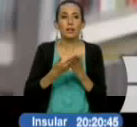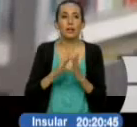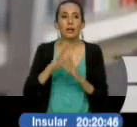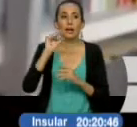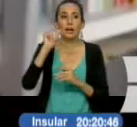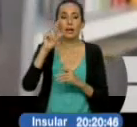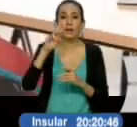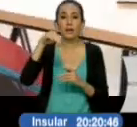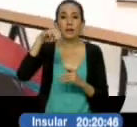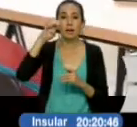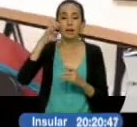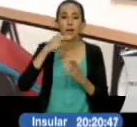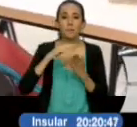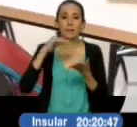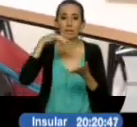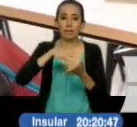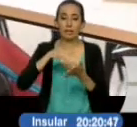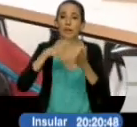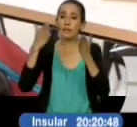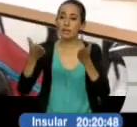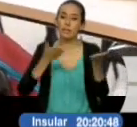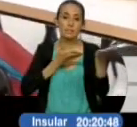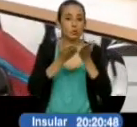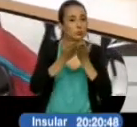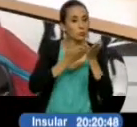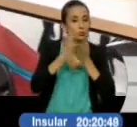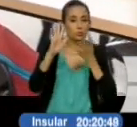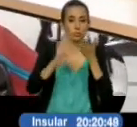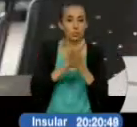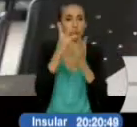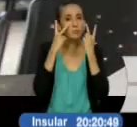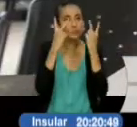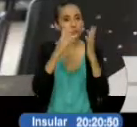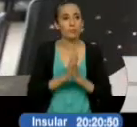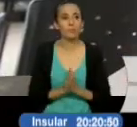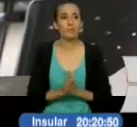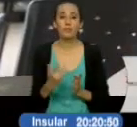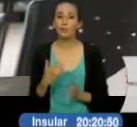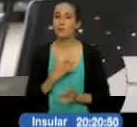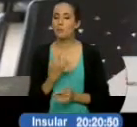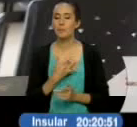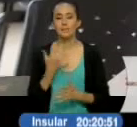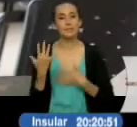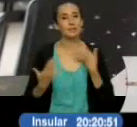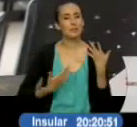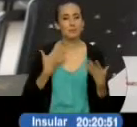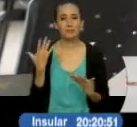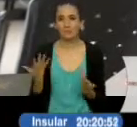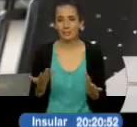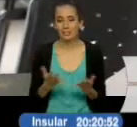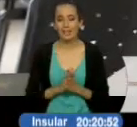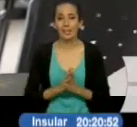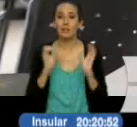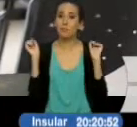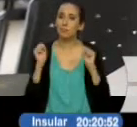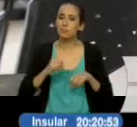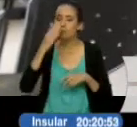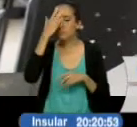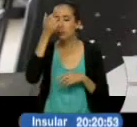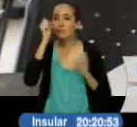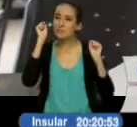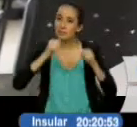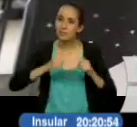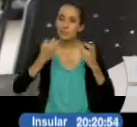de las estudiantes beneficiadas con los servicios de esta moderna infraestructura. Me siento muy emocionada al saber que por fin mi